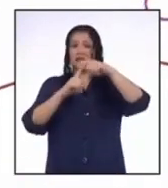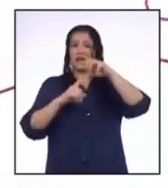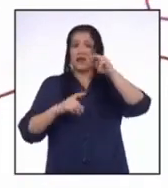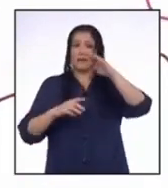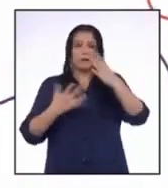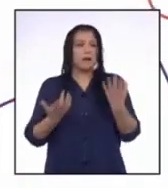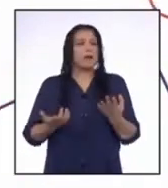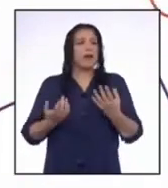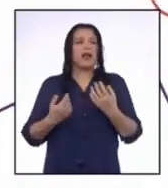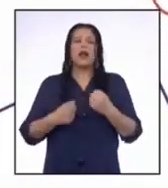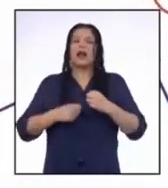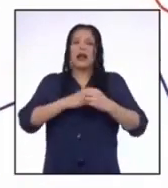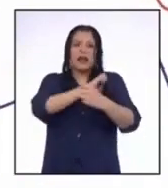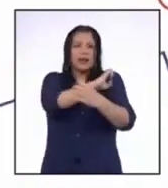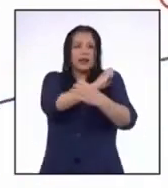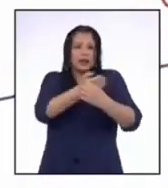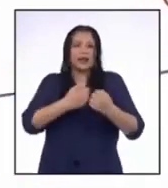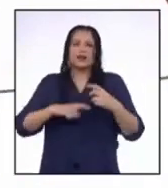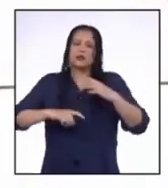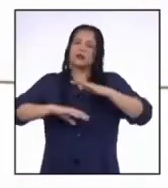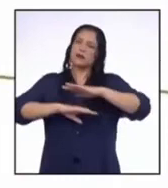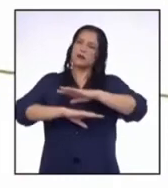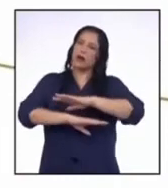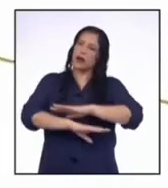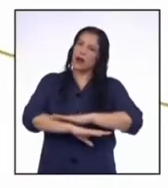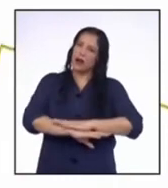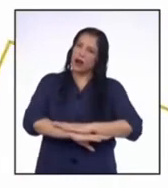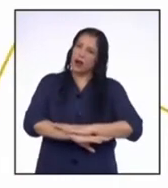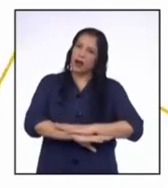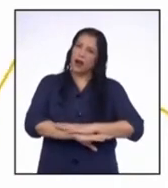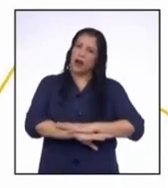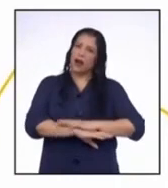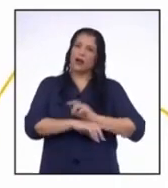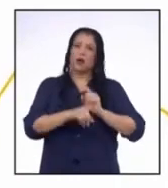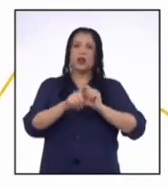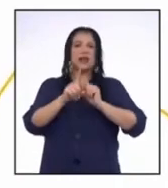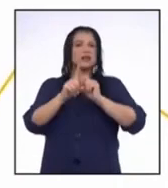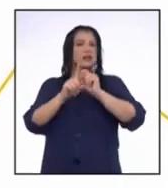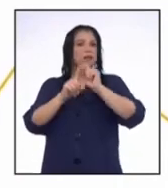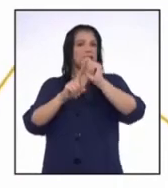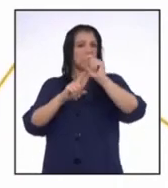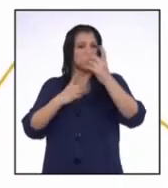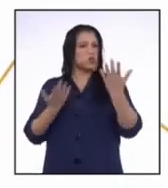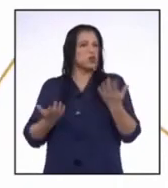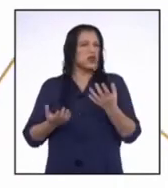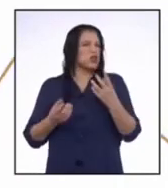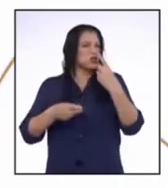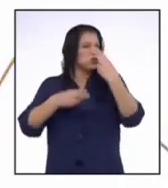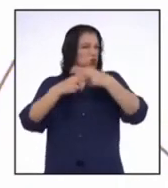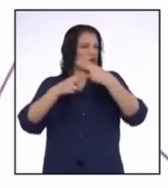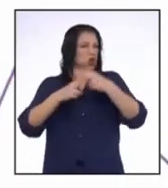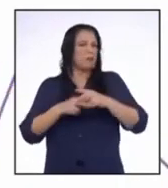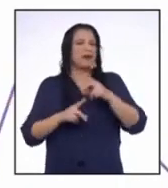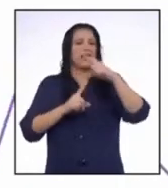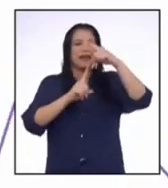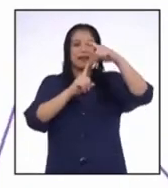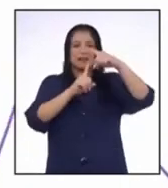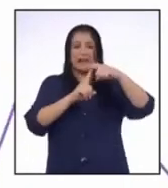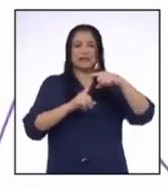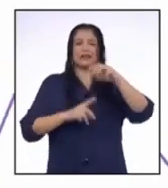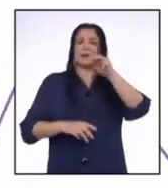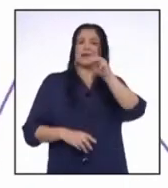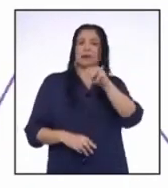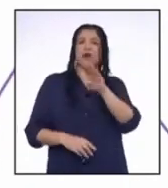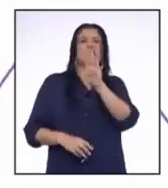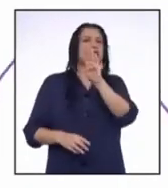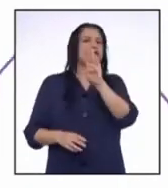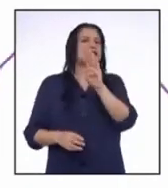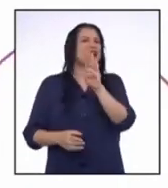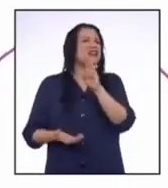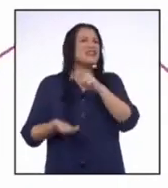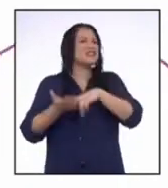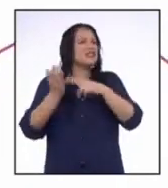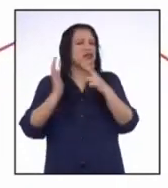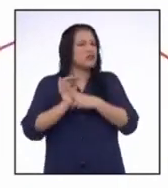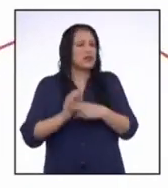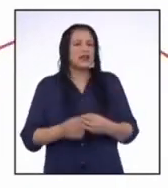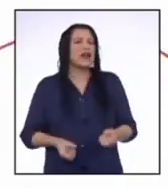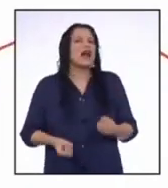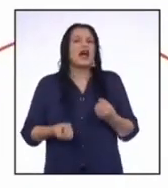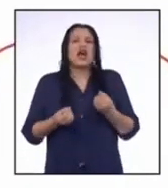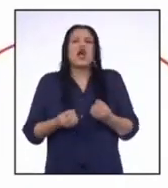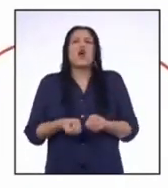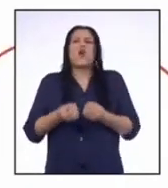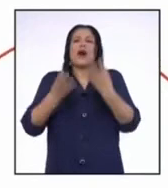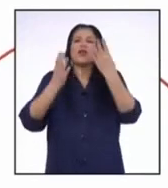el reposo absoluto y a temperatura constante se llama tasa metabólica basal y significa la cantidad mínima